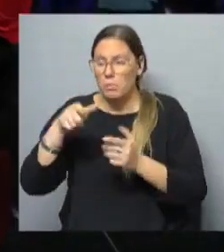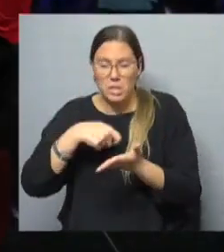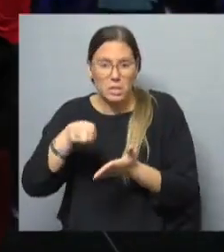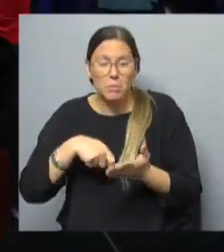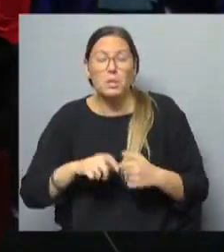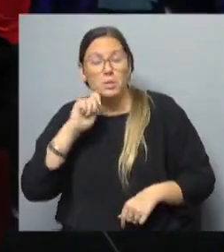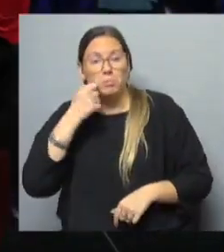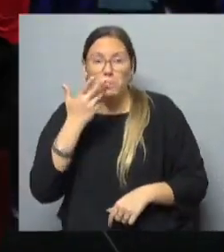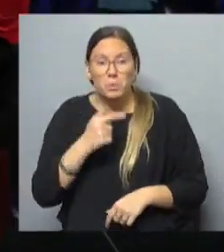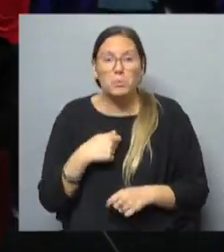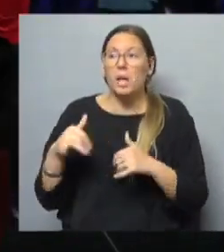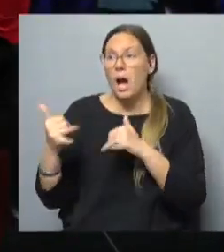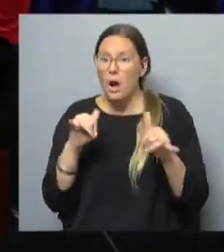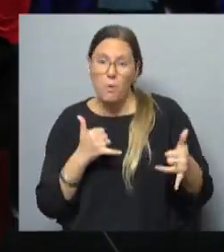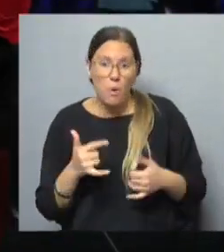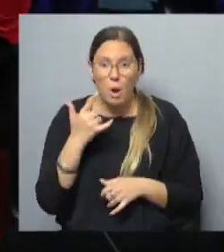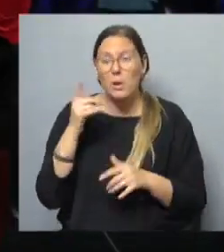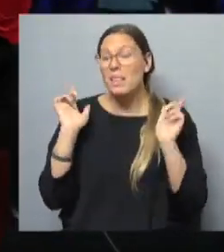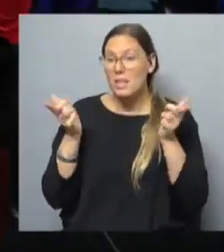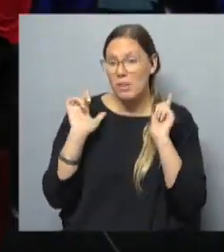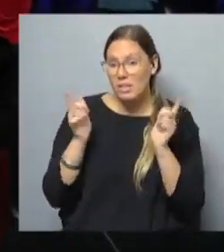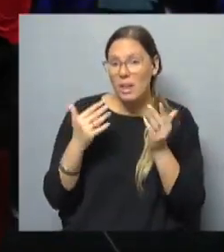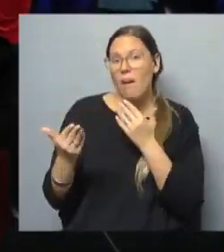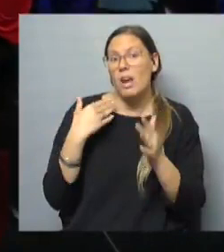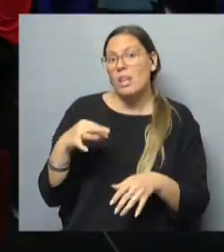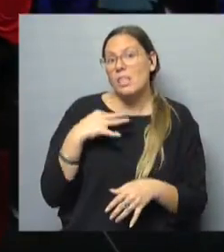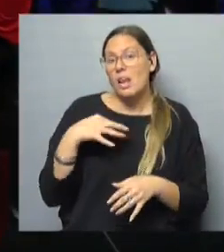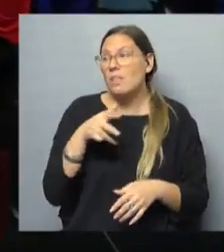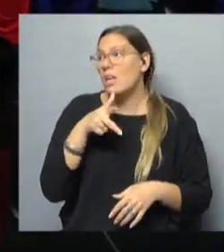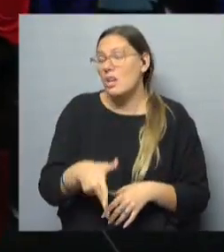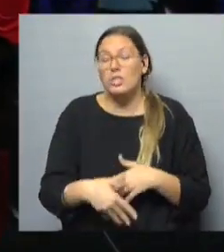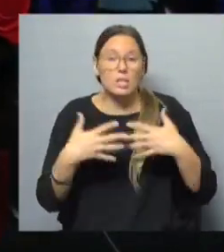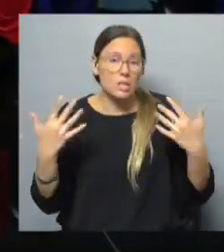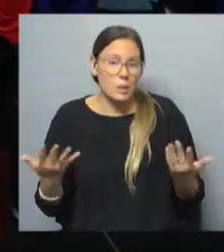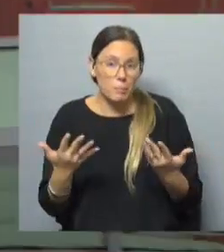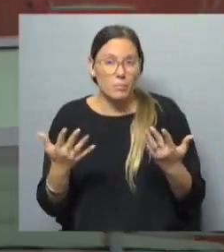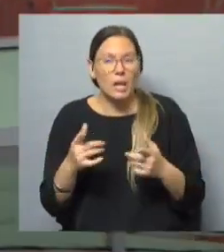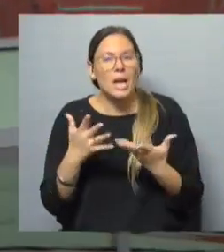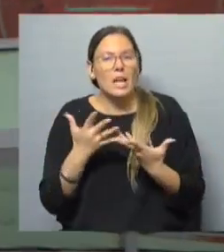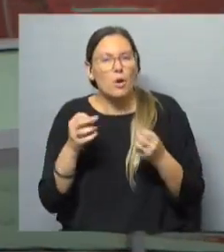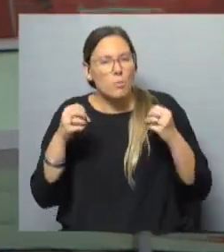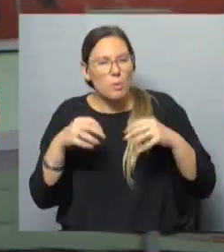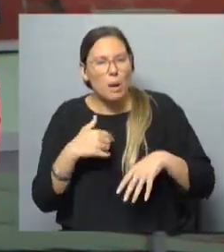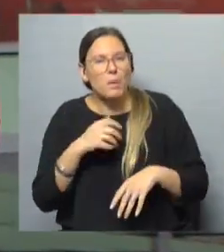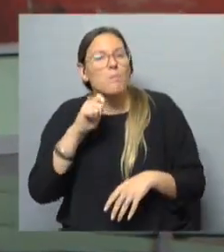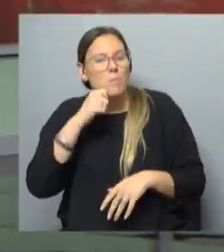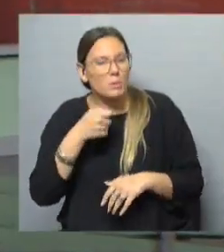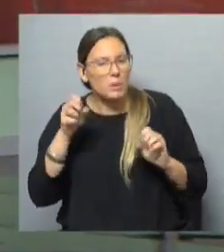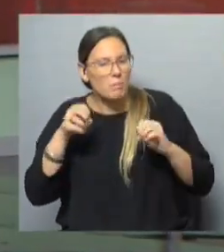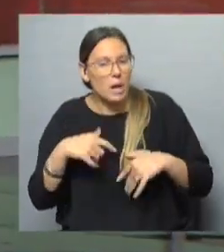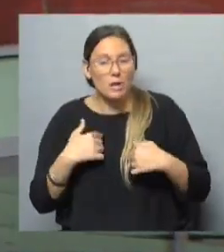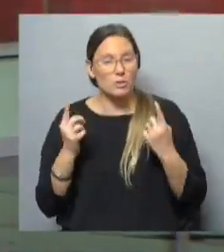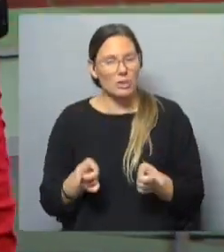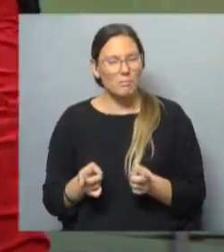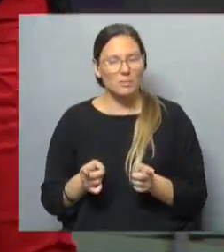nos gustan y a jugar y a divertirnos y a hablar de la vida y de los hijos y hay una cosita así. Esotérica, a mí yo me gusta mucho lo esotérico, sí, a nosotros y hay una también.